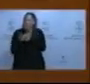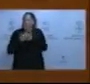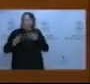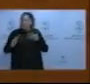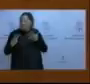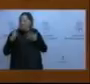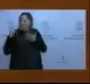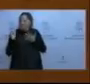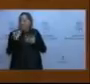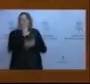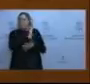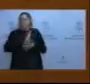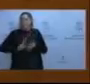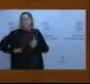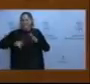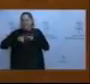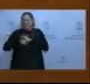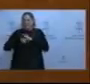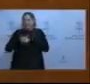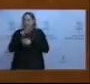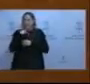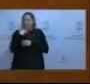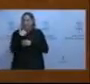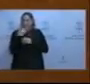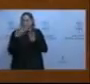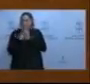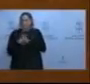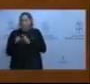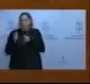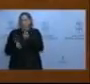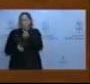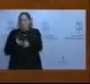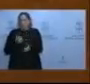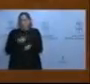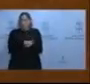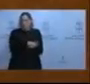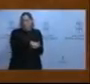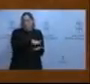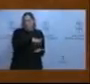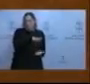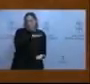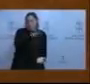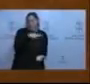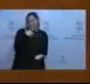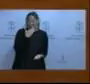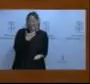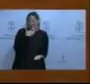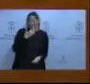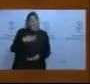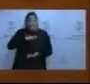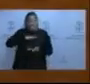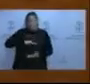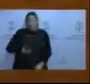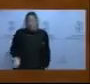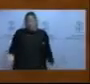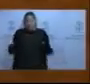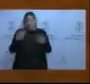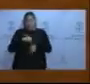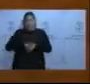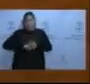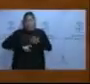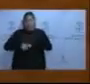algún trámite. Es decir, se han ido acumulando y bueno, no tenemos ya casi ni capacidad para tramitarlos,